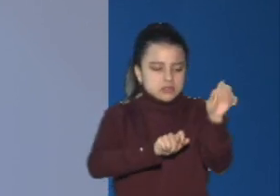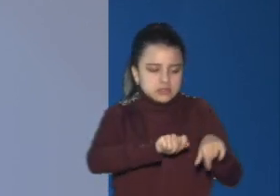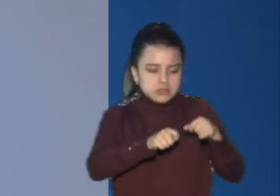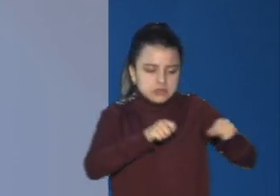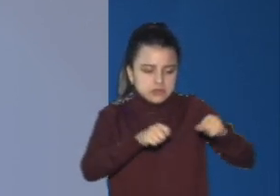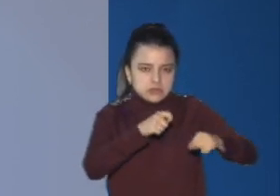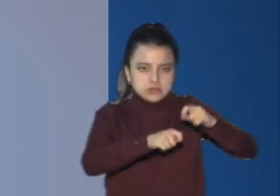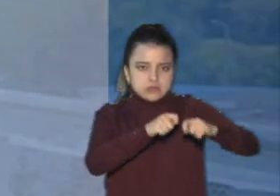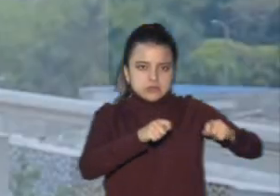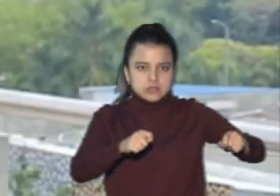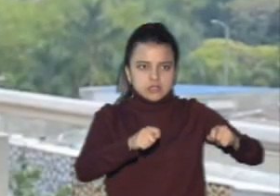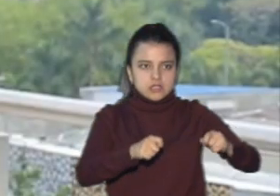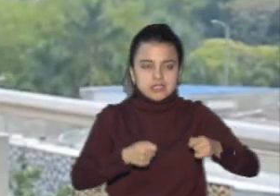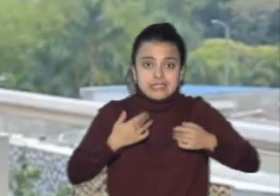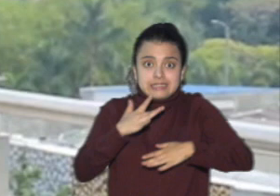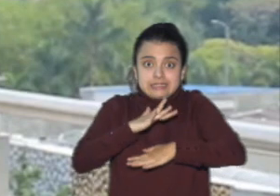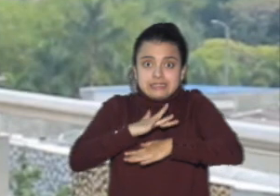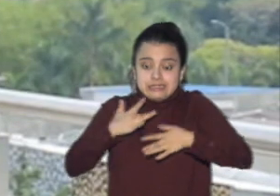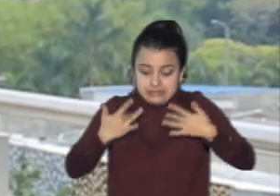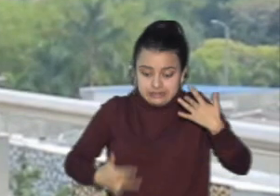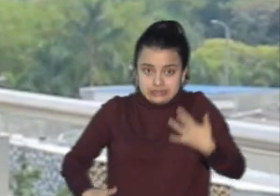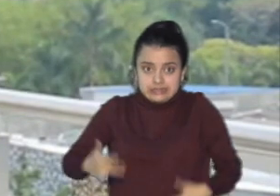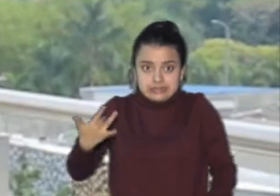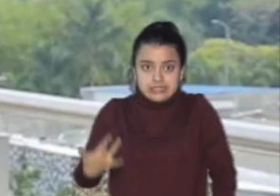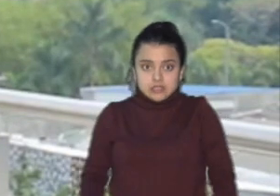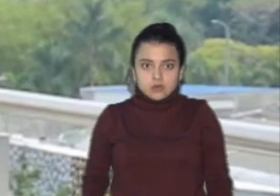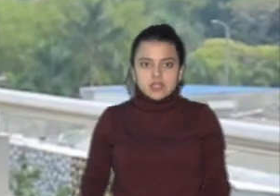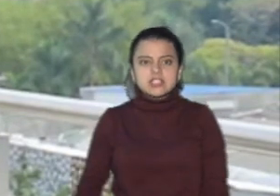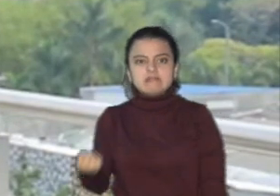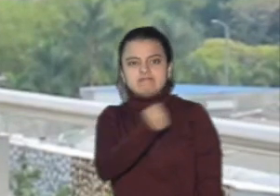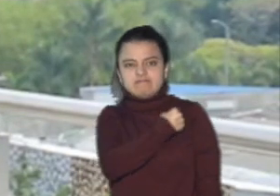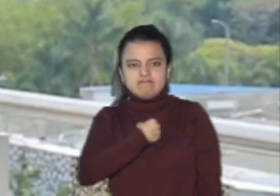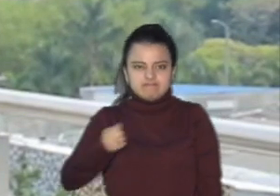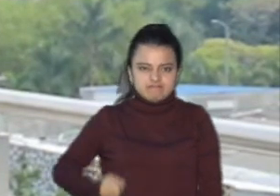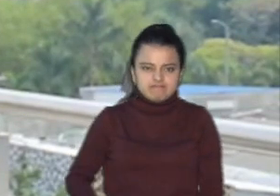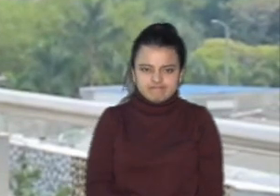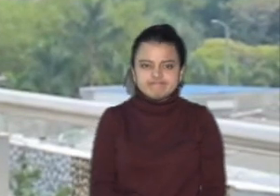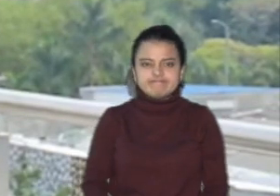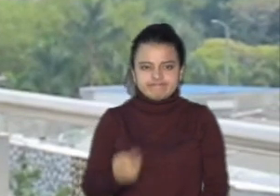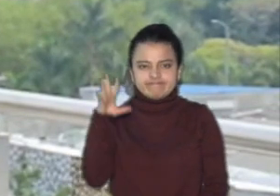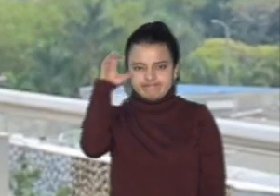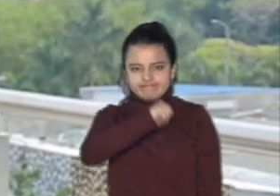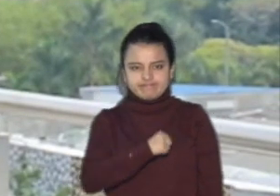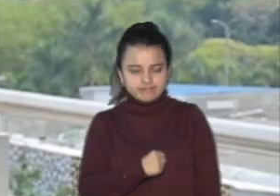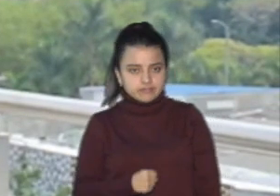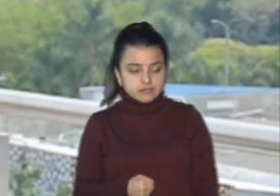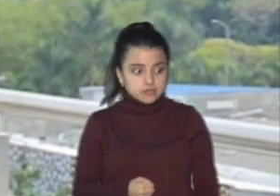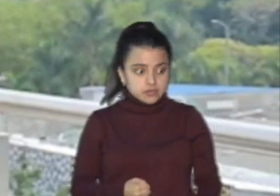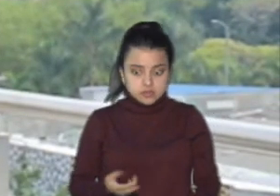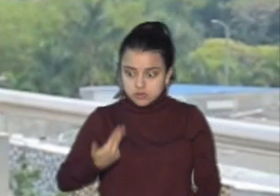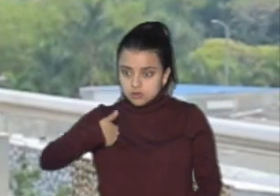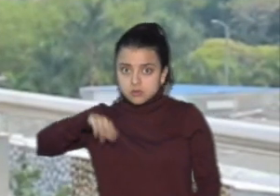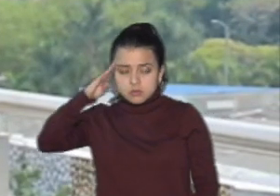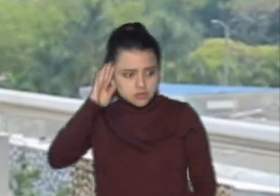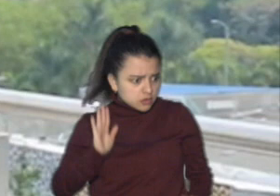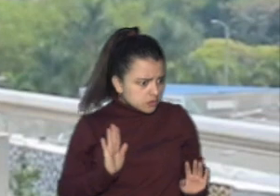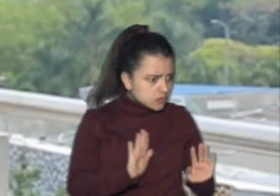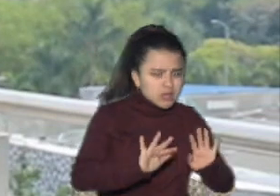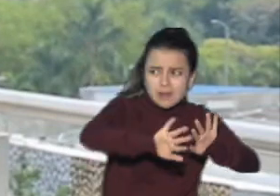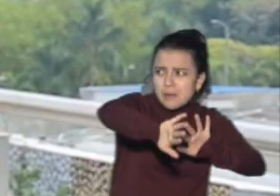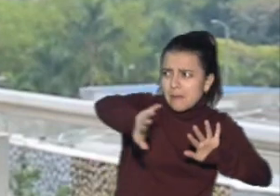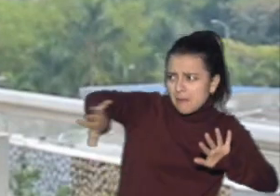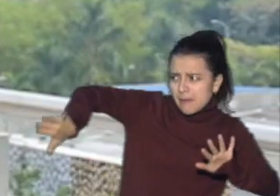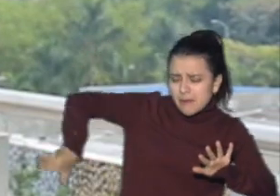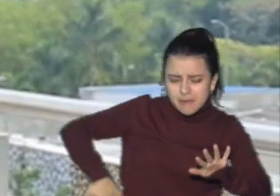personas, las cuales se encontraban atadas y visiblemente golpeadas. De forma inmediata, son trasladadas a un centro asistencial para